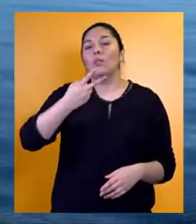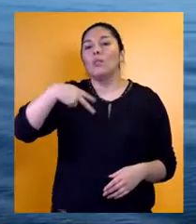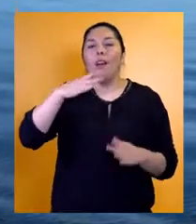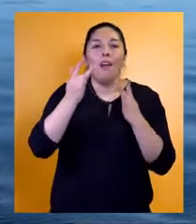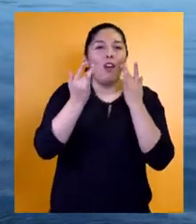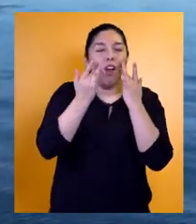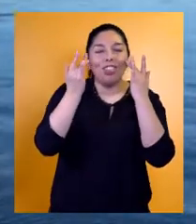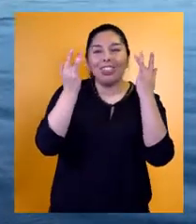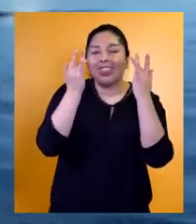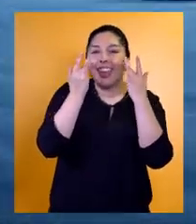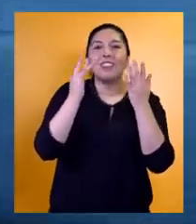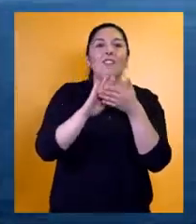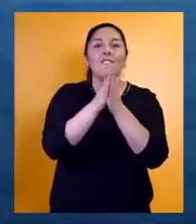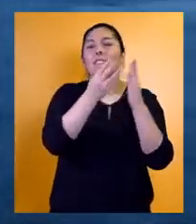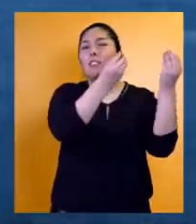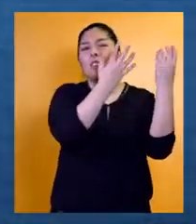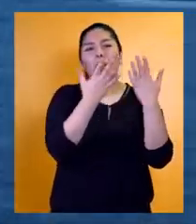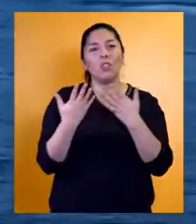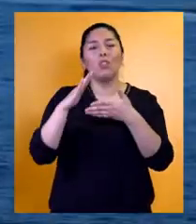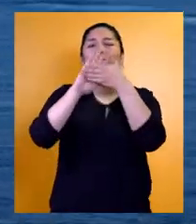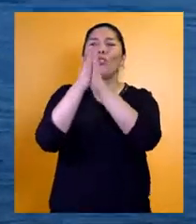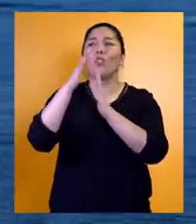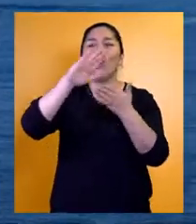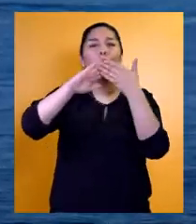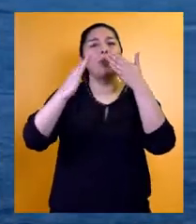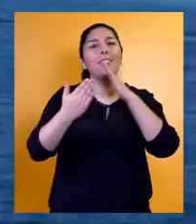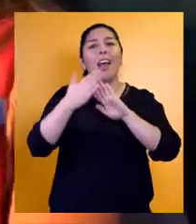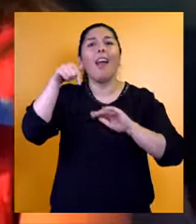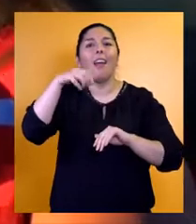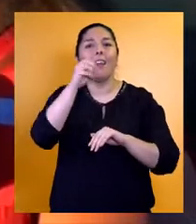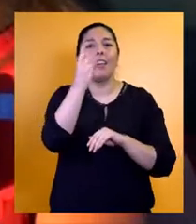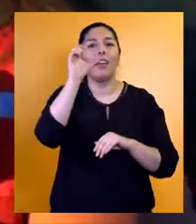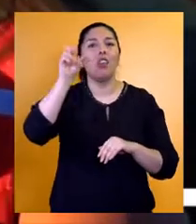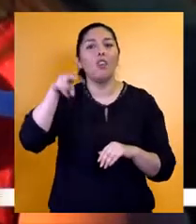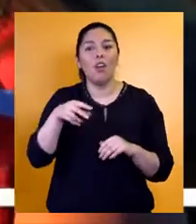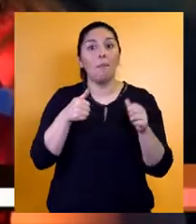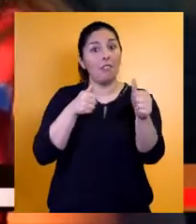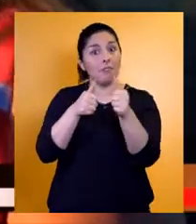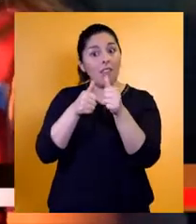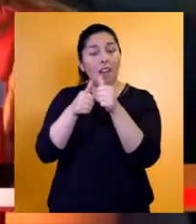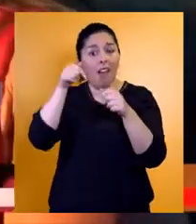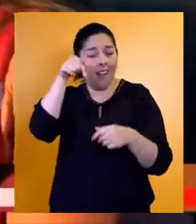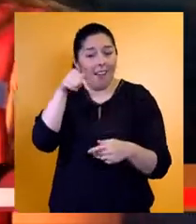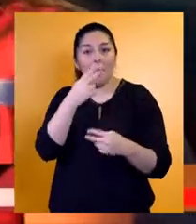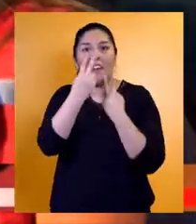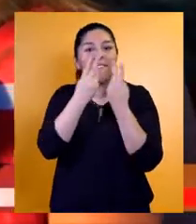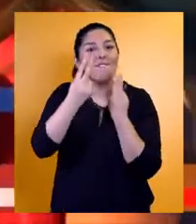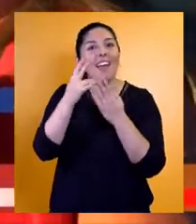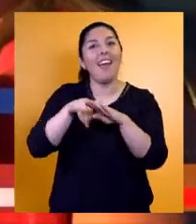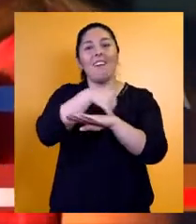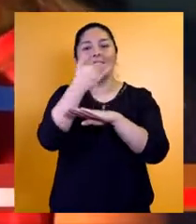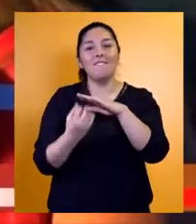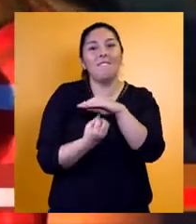Estamos realmente felices, contentos, invitar a toda la comunidad, el pueblo de Quellón, la comuna en realidad completa, que se acerquen al sector